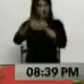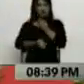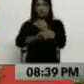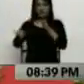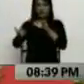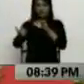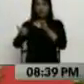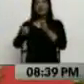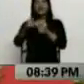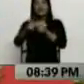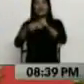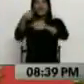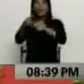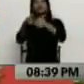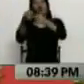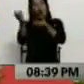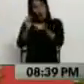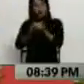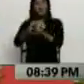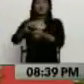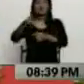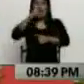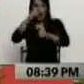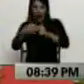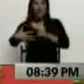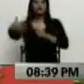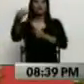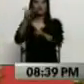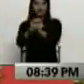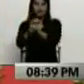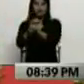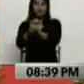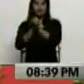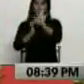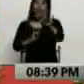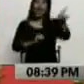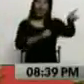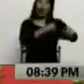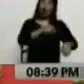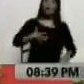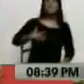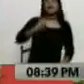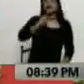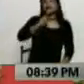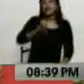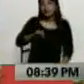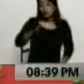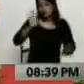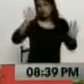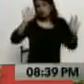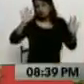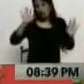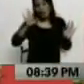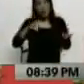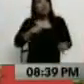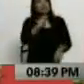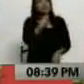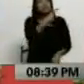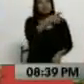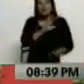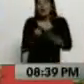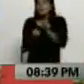condena Qué hizo Obama hasta ahora dice uno pero una cosa es lo que él diga y otra lo que se haga